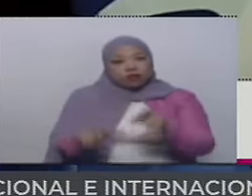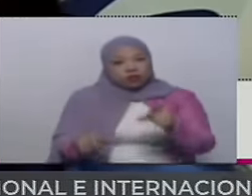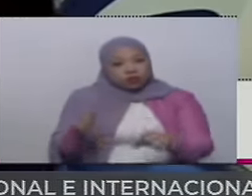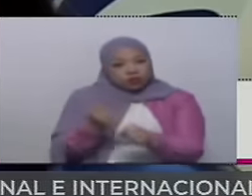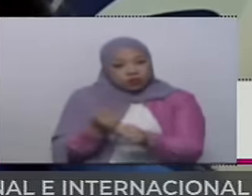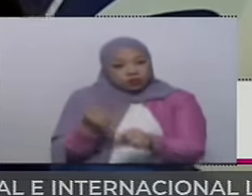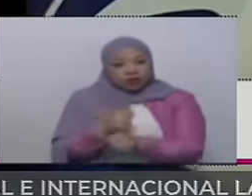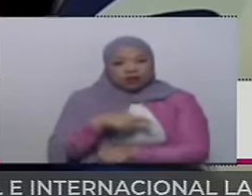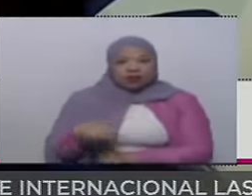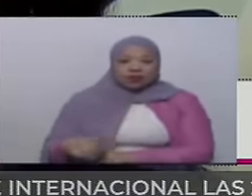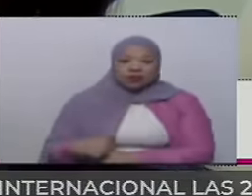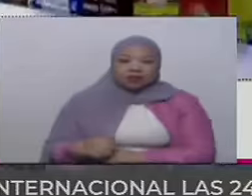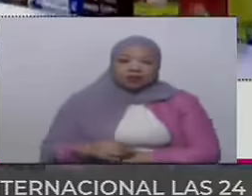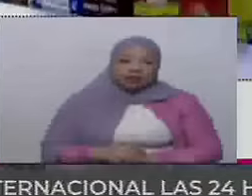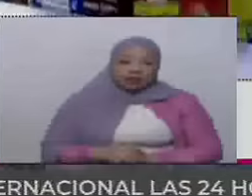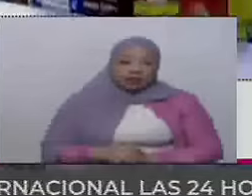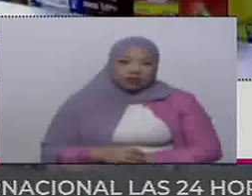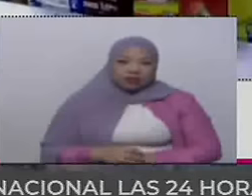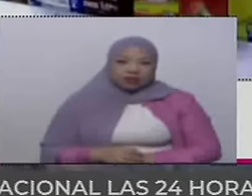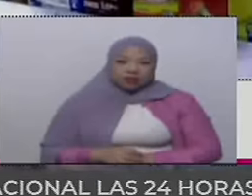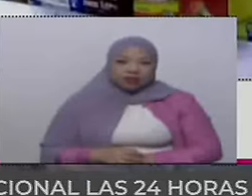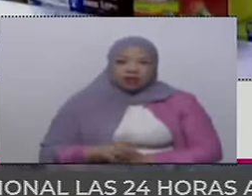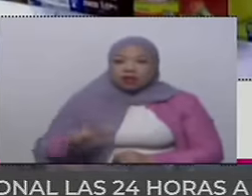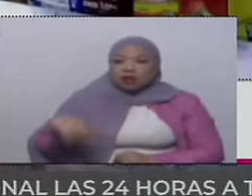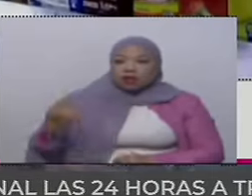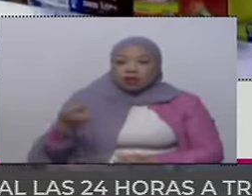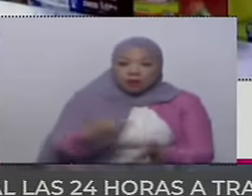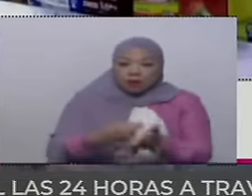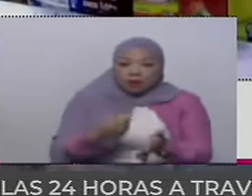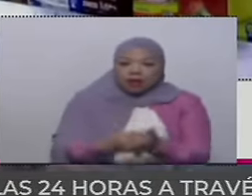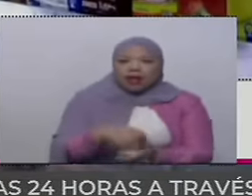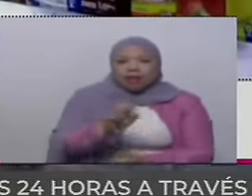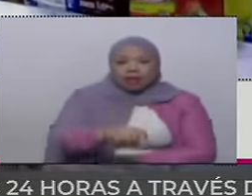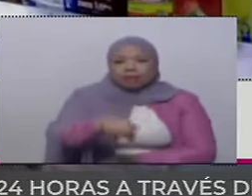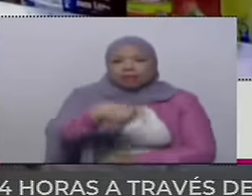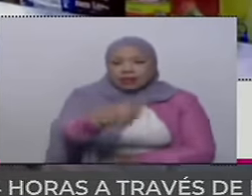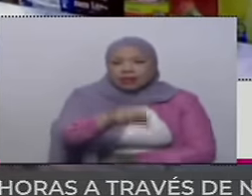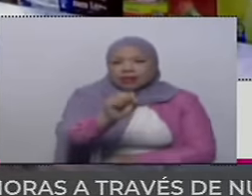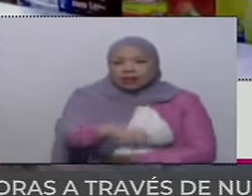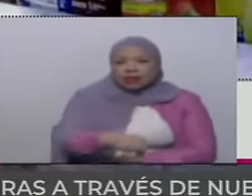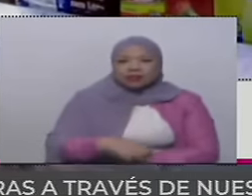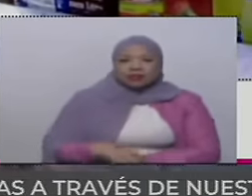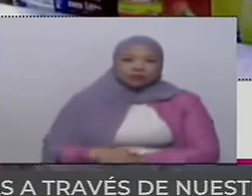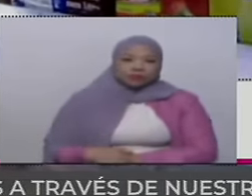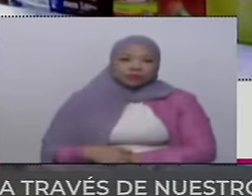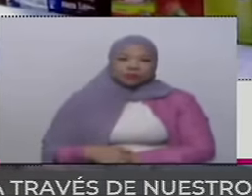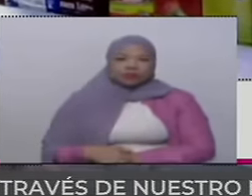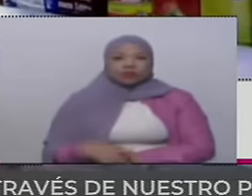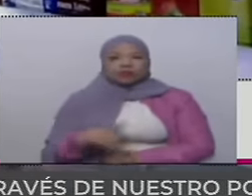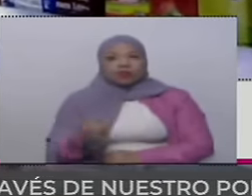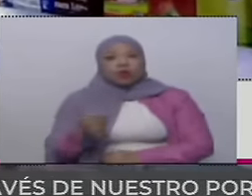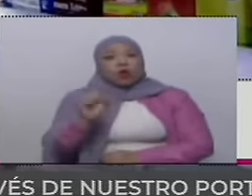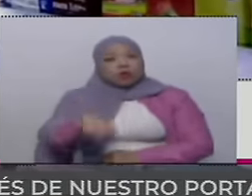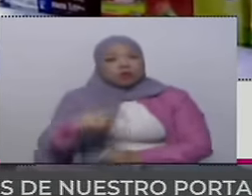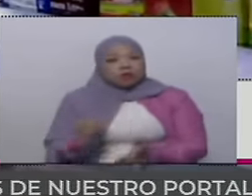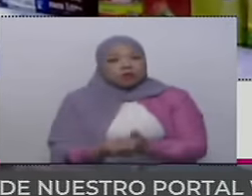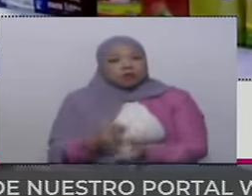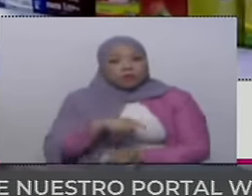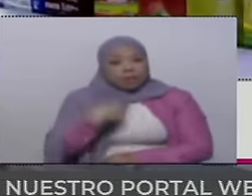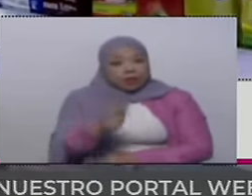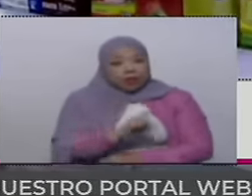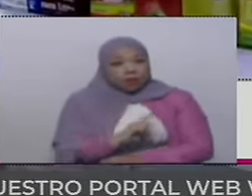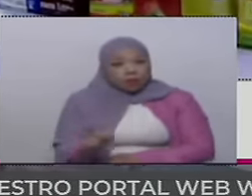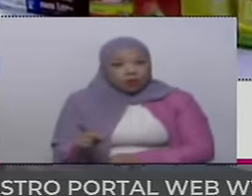ellos nos ayudan, nosotros ayudamos. Hoy no fío. Mañana sí. Mañana sí. Pero no, así trabajamos, decía, presidente. Hoy no fío, mañana tampoco.